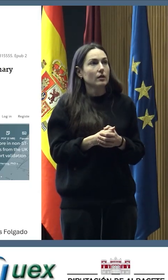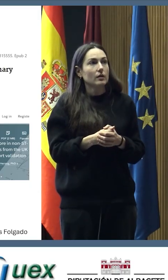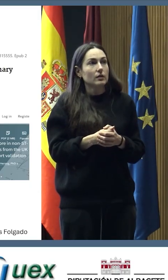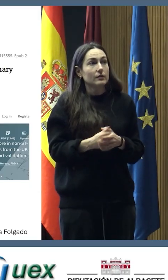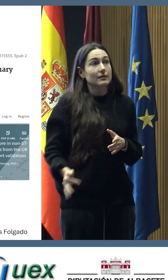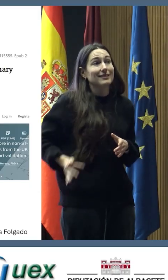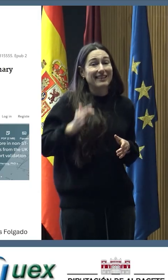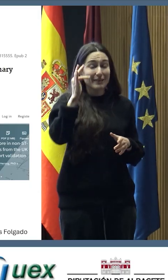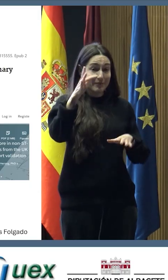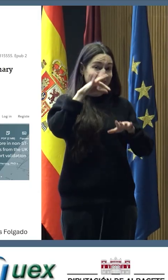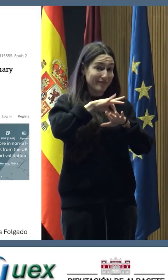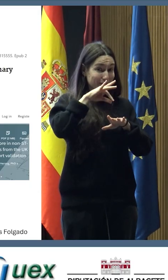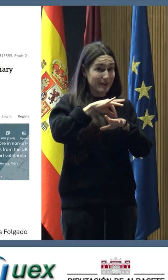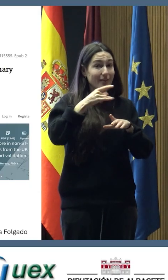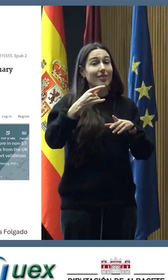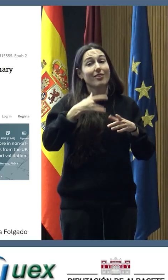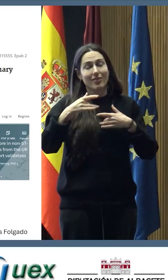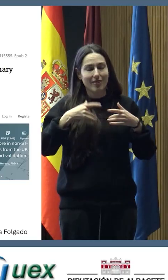y las enfermedades